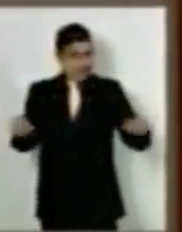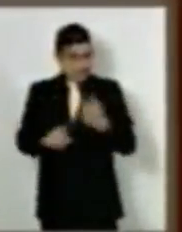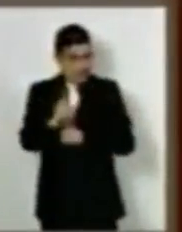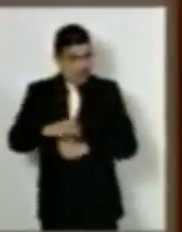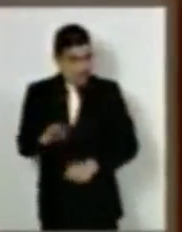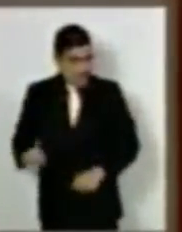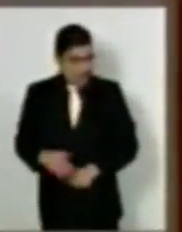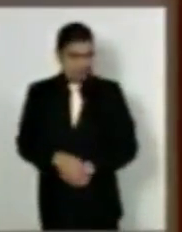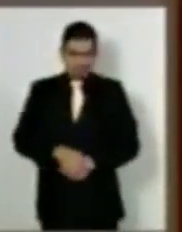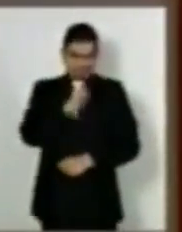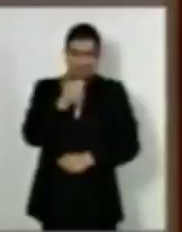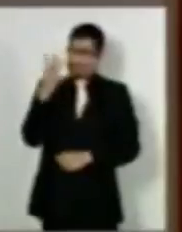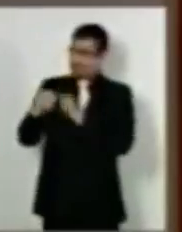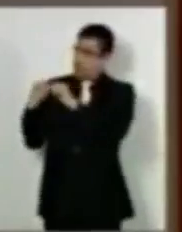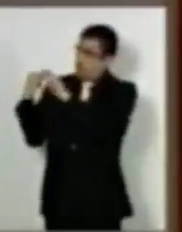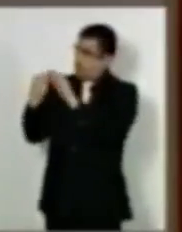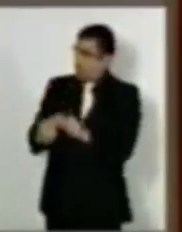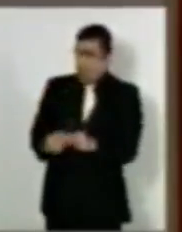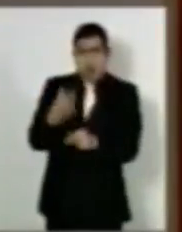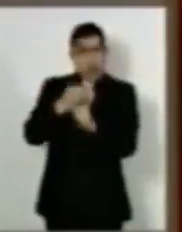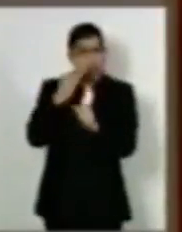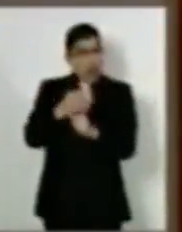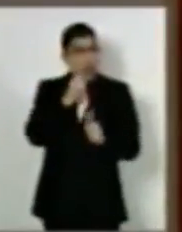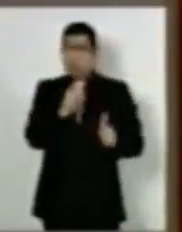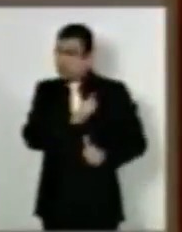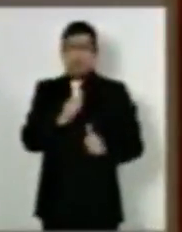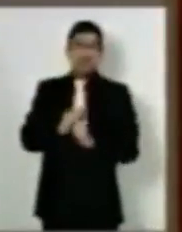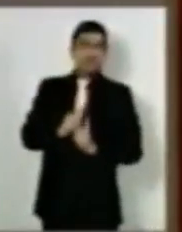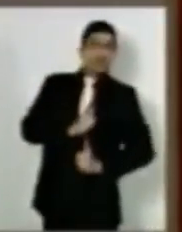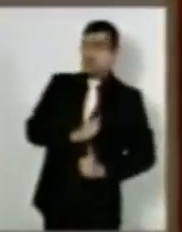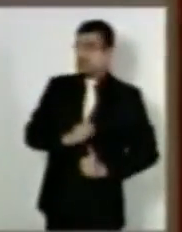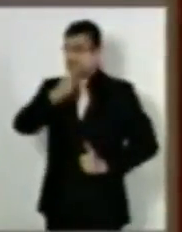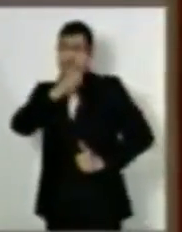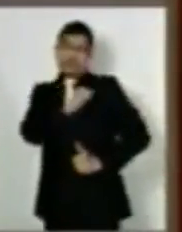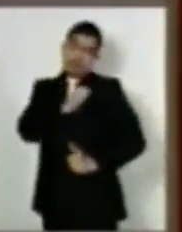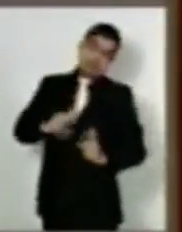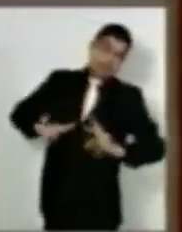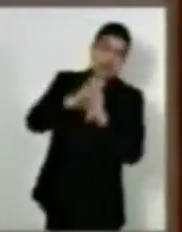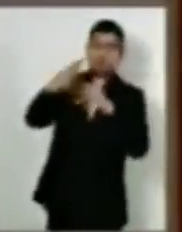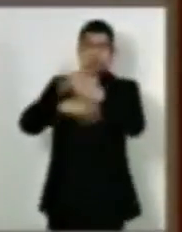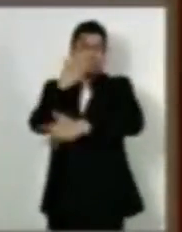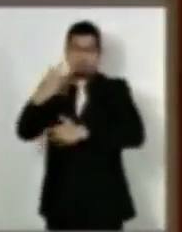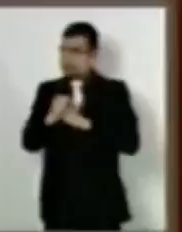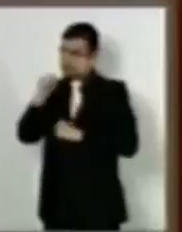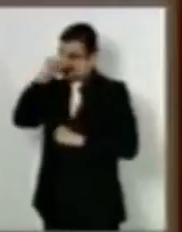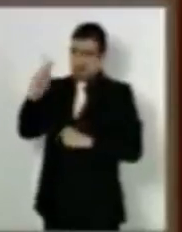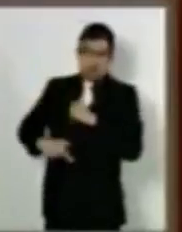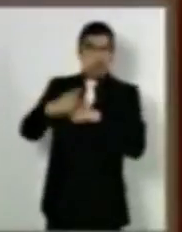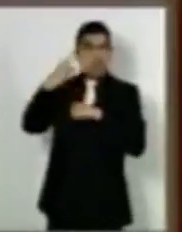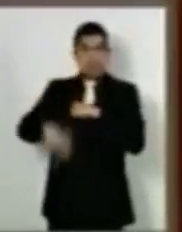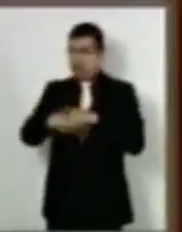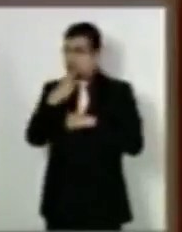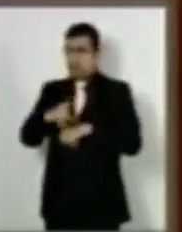esta práctica y lo único que ha provocado son más daños, más violencia, más inseguridad, más